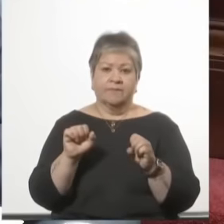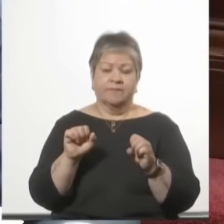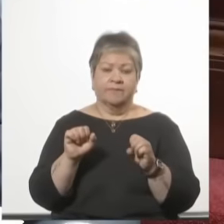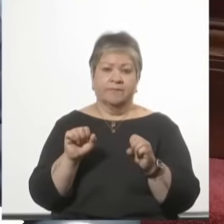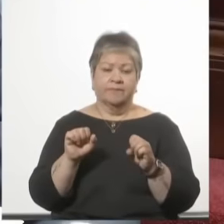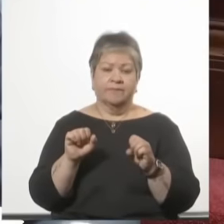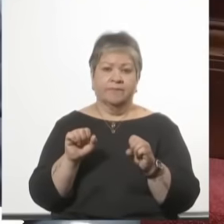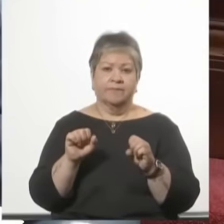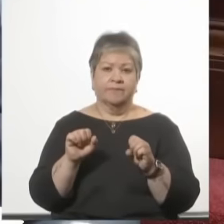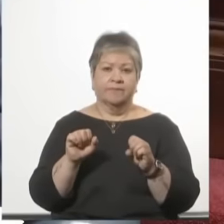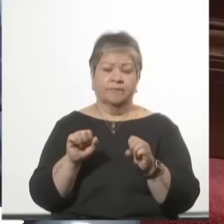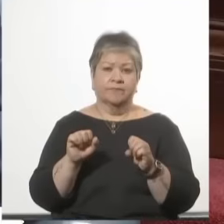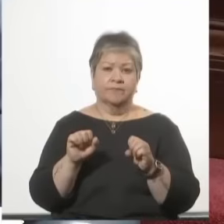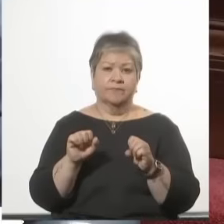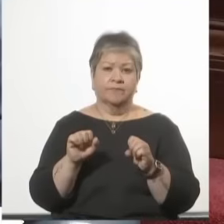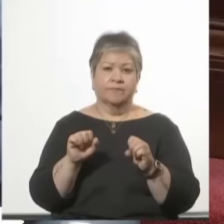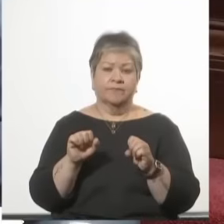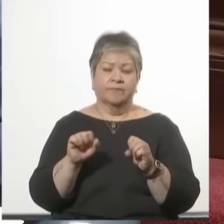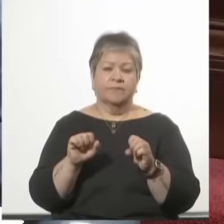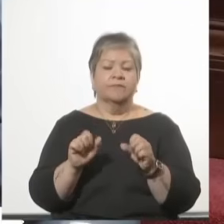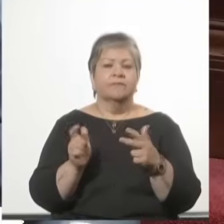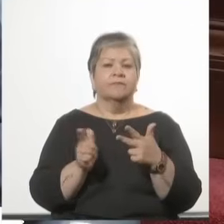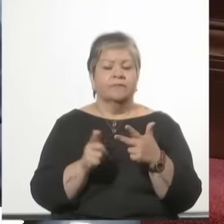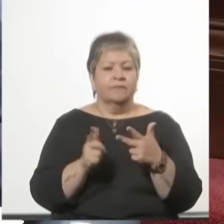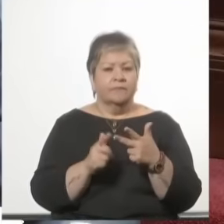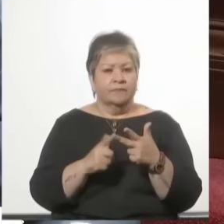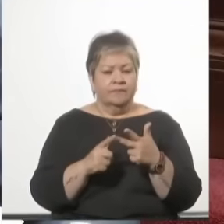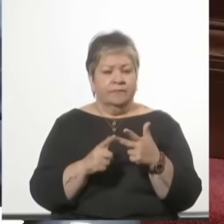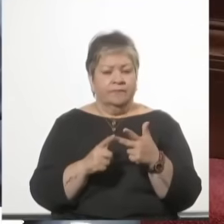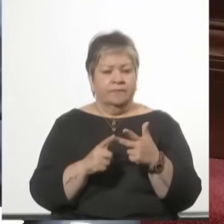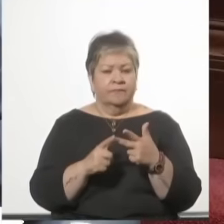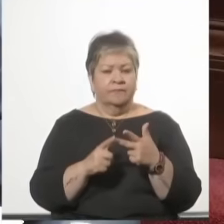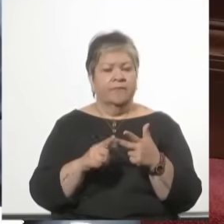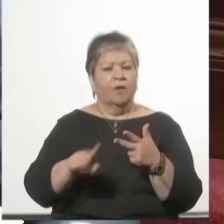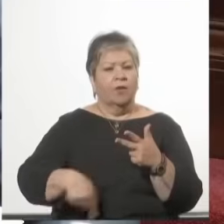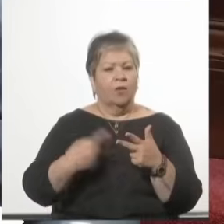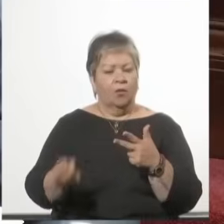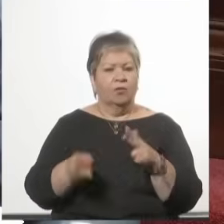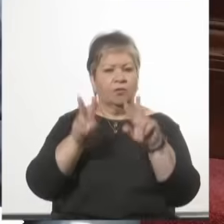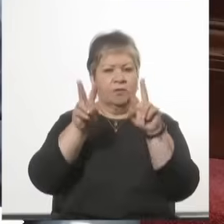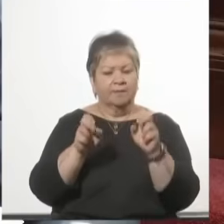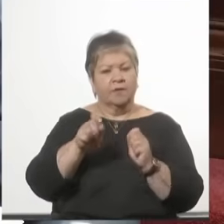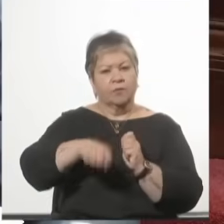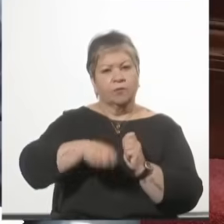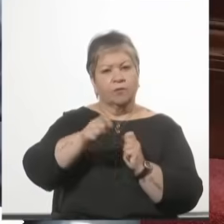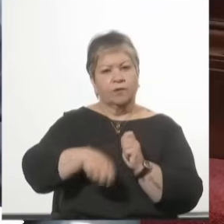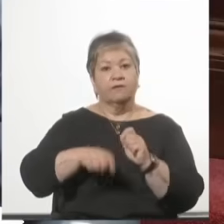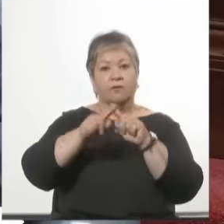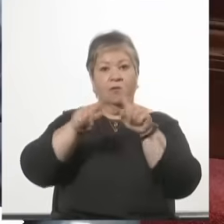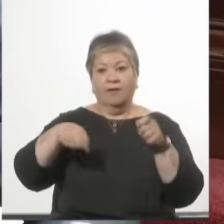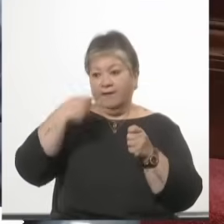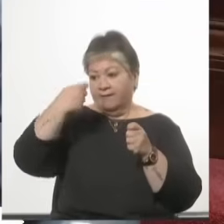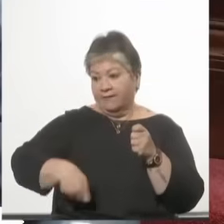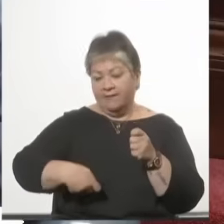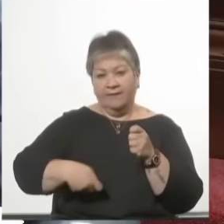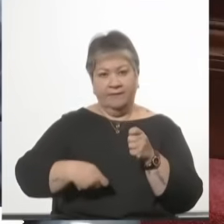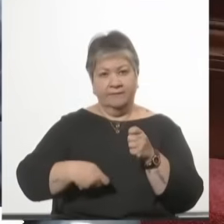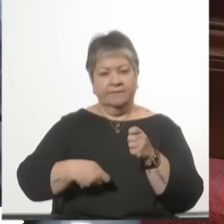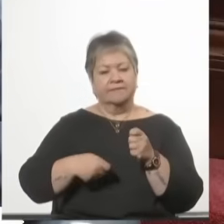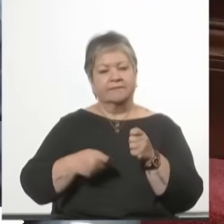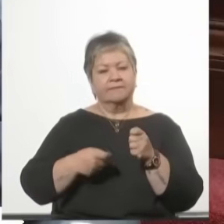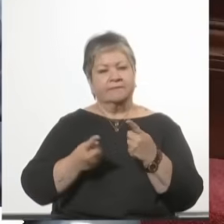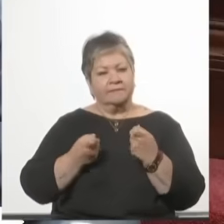representa. En tercer lugar, señora presidenta, hay otra dimensión jurídica del tema de la garantía que queremos al menos dar una